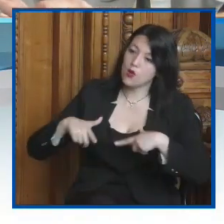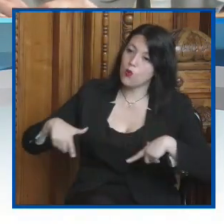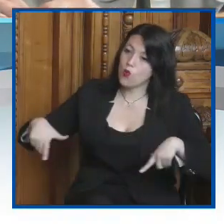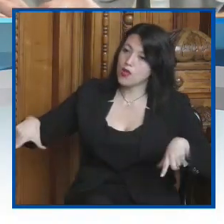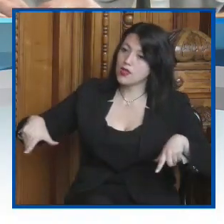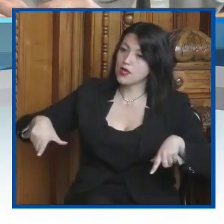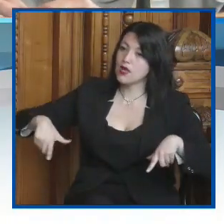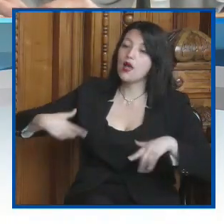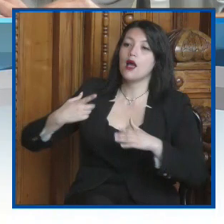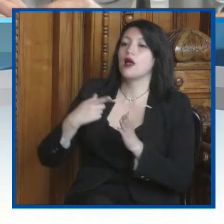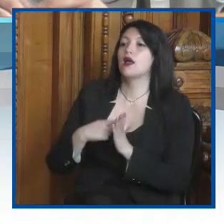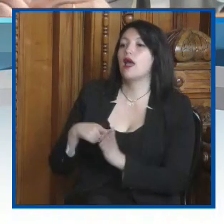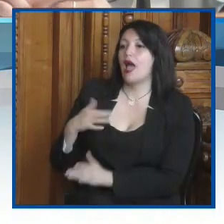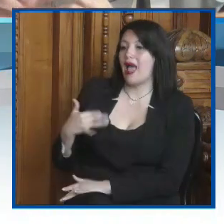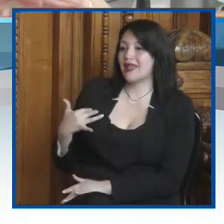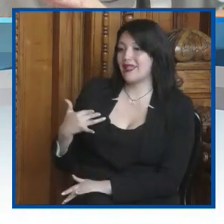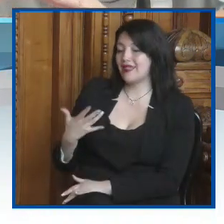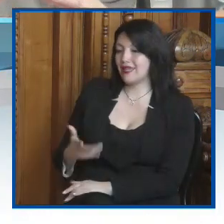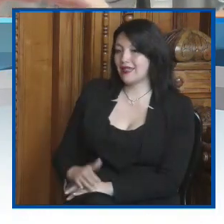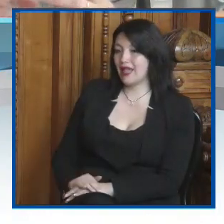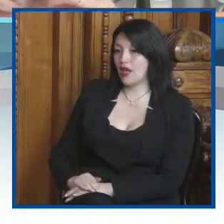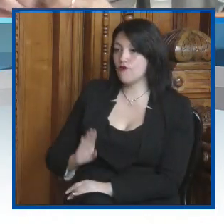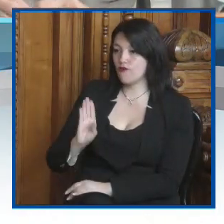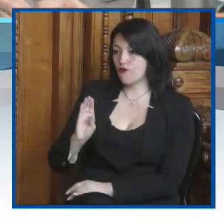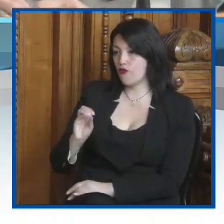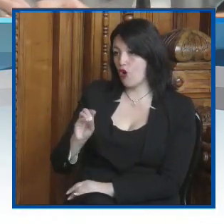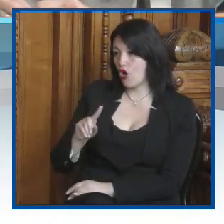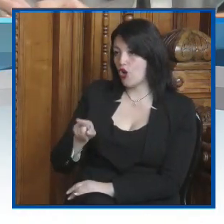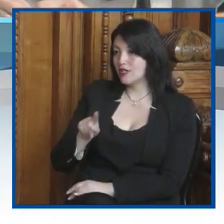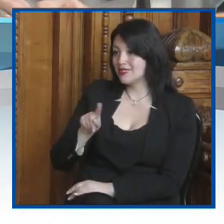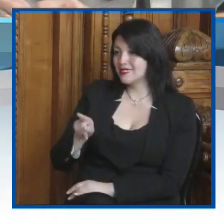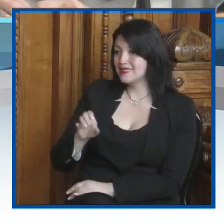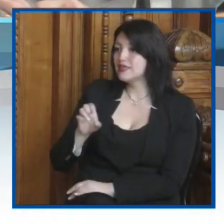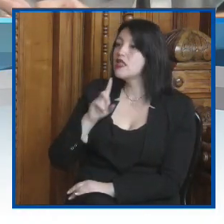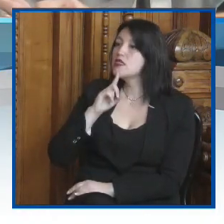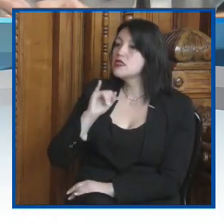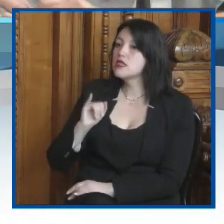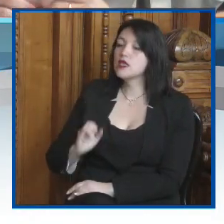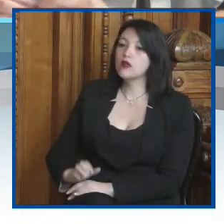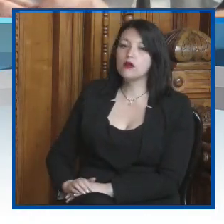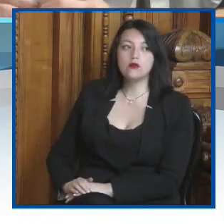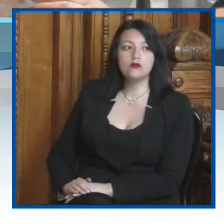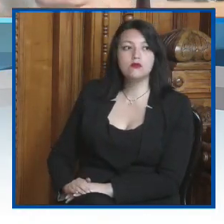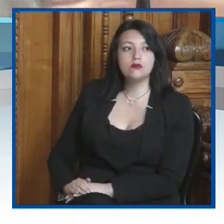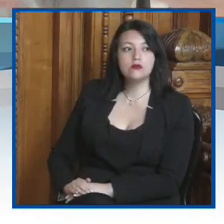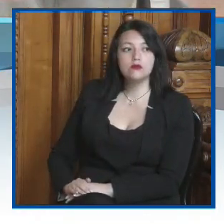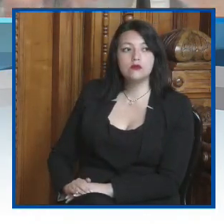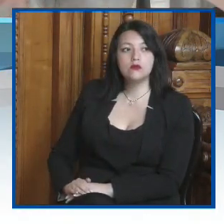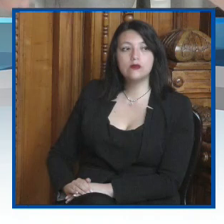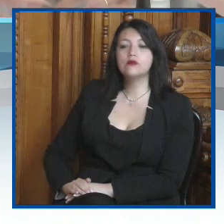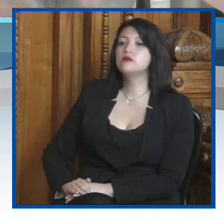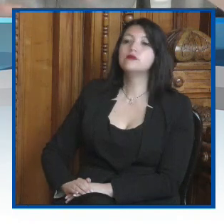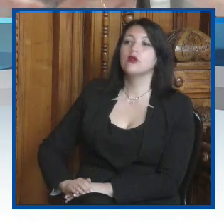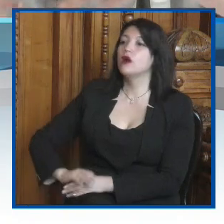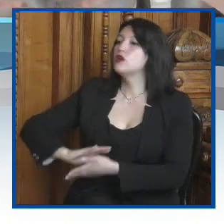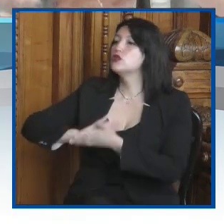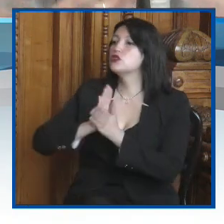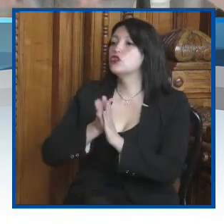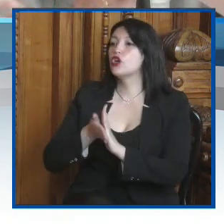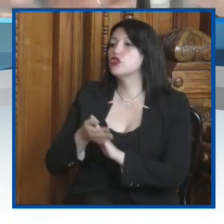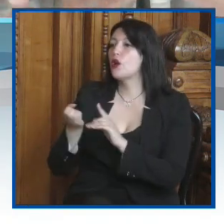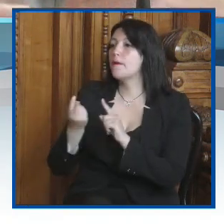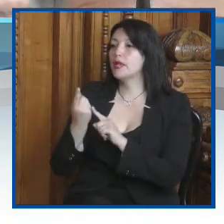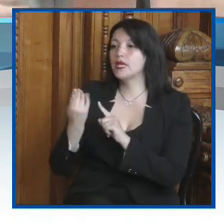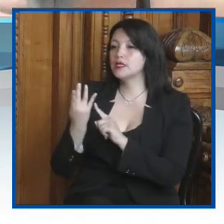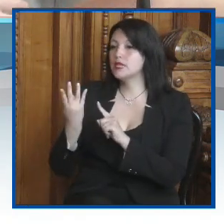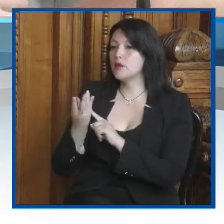argentina que se llama Mariana Bossetti, por ahí la conocen, y lo que hicimos fue plasmar todos estos principios de por